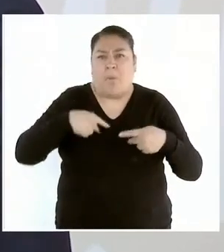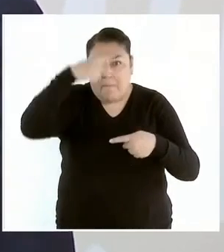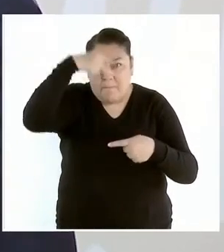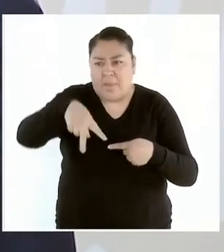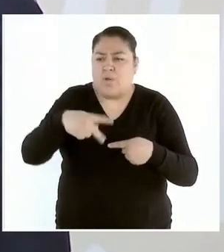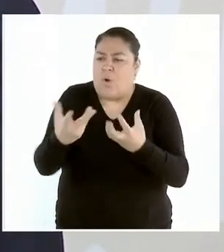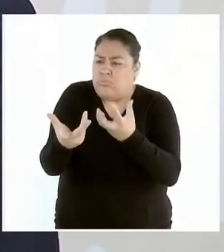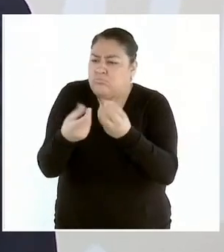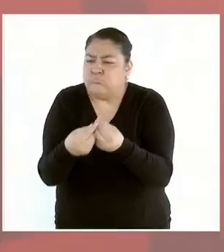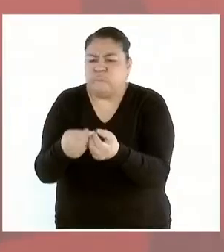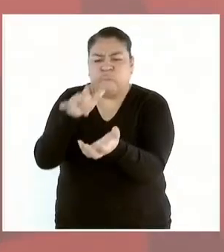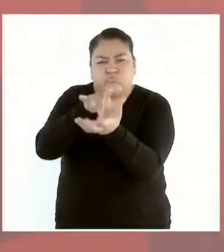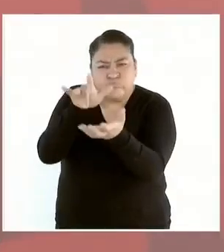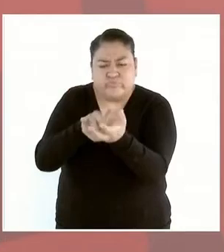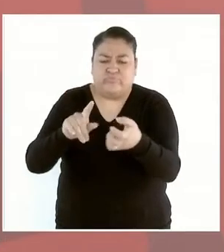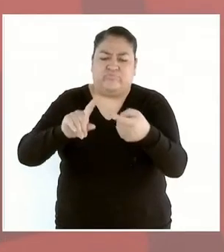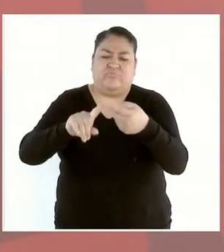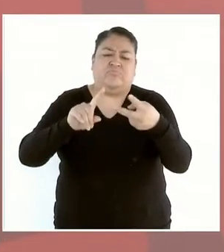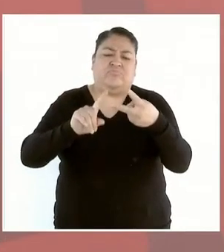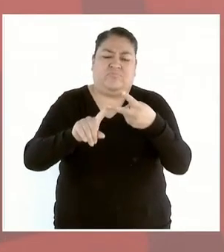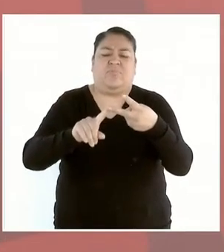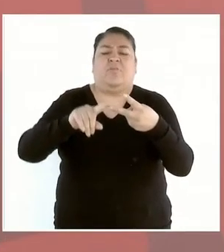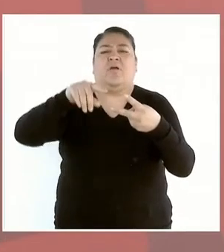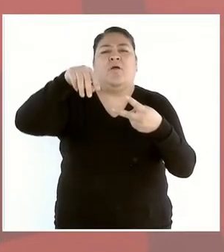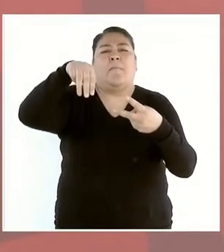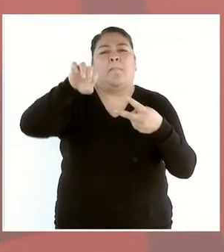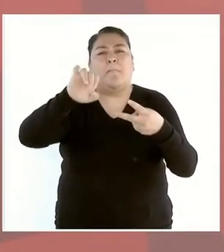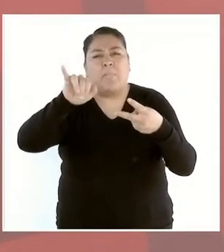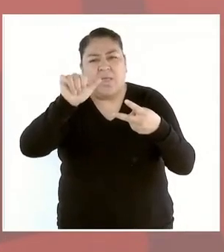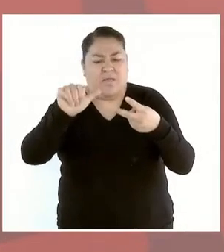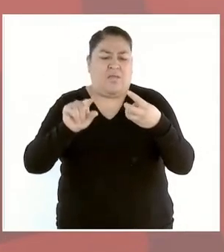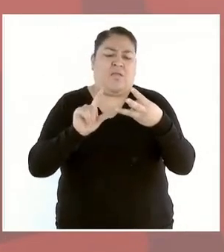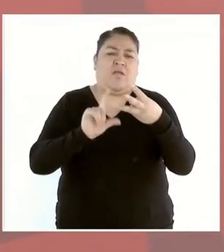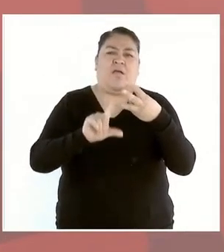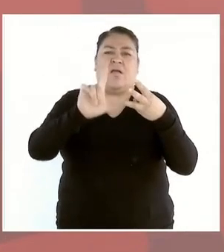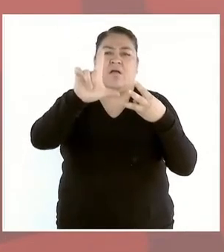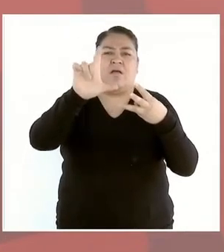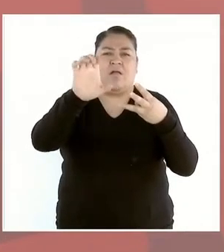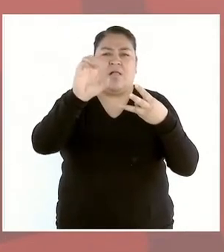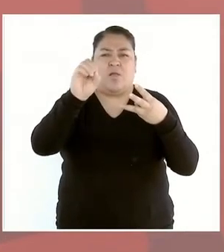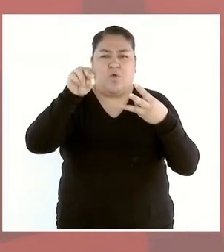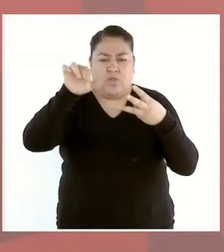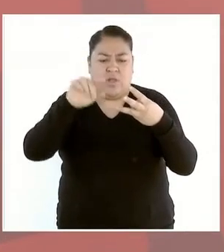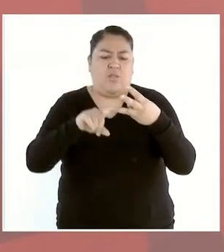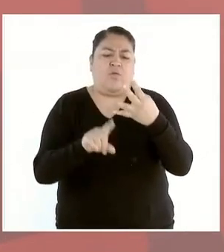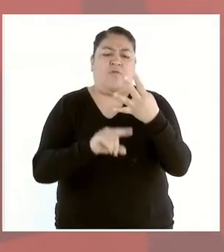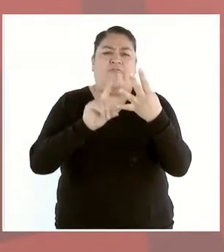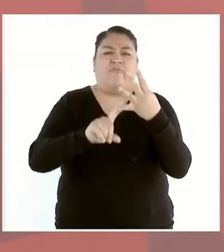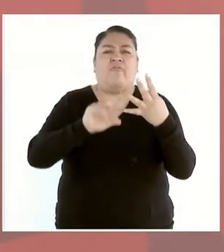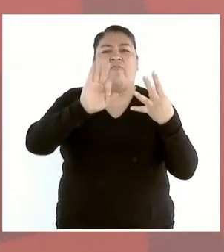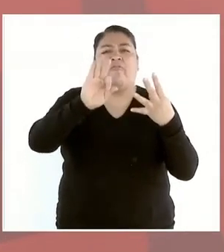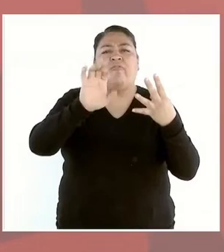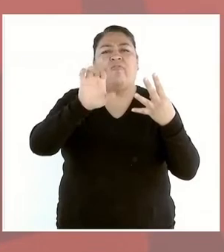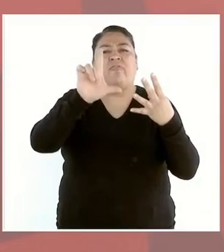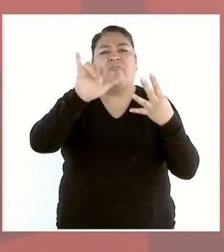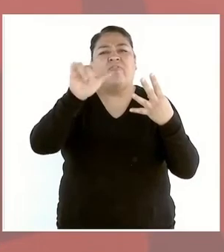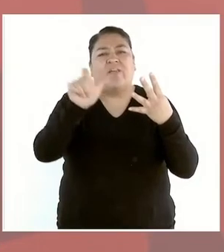como tomás mejía leonardo márquez y félix zuloaga